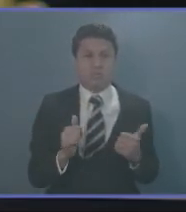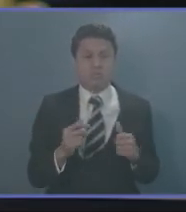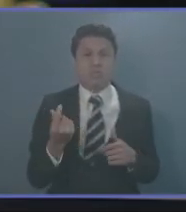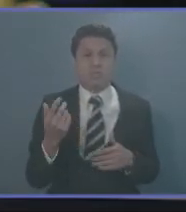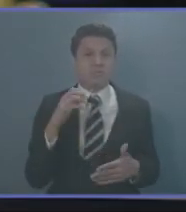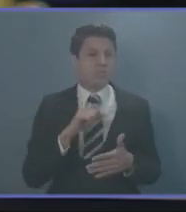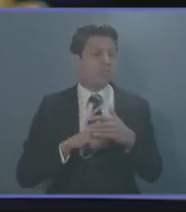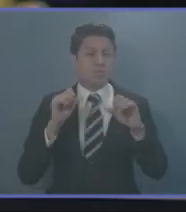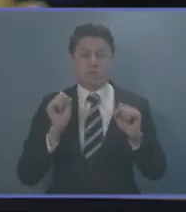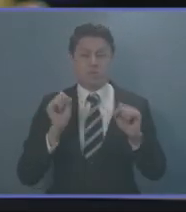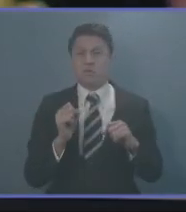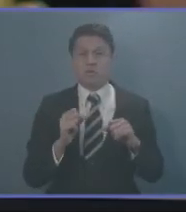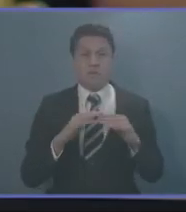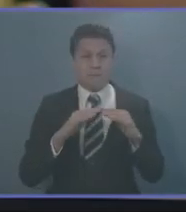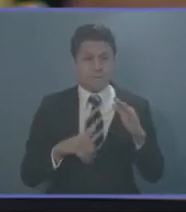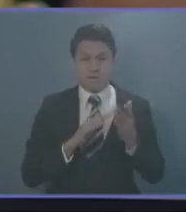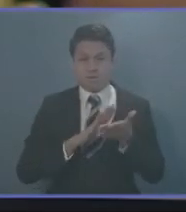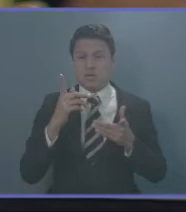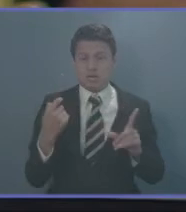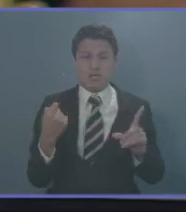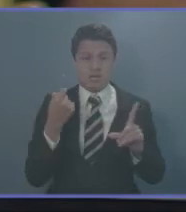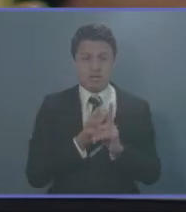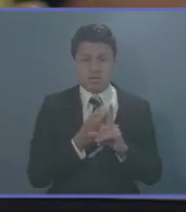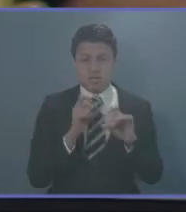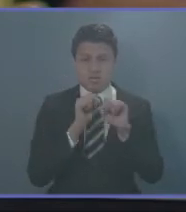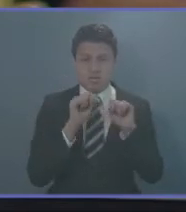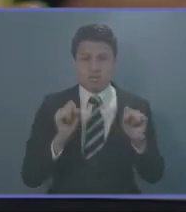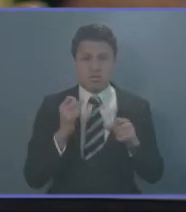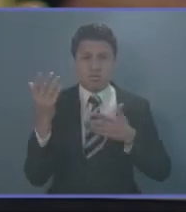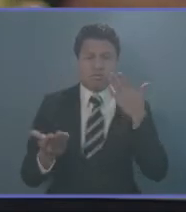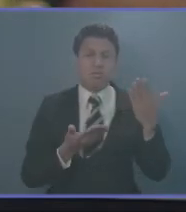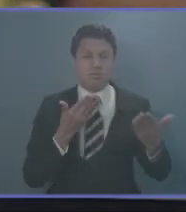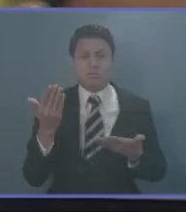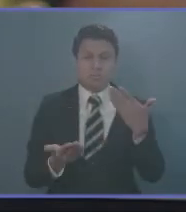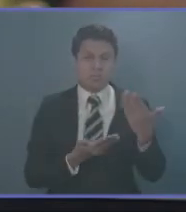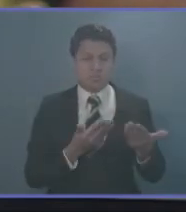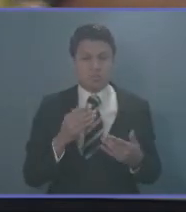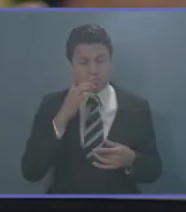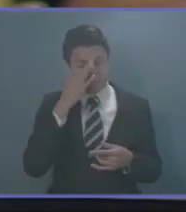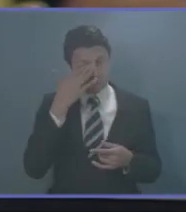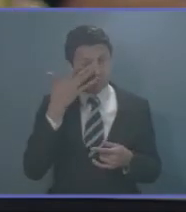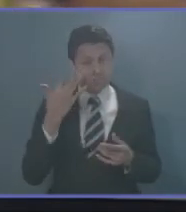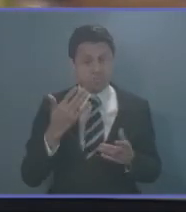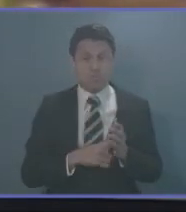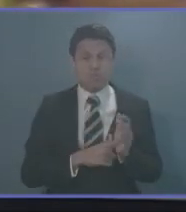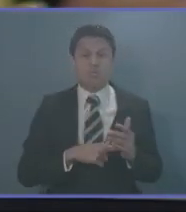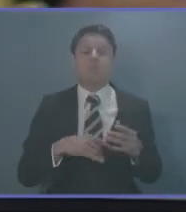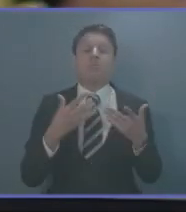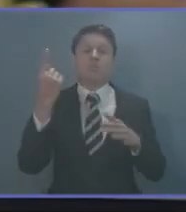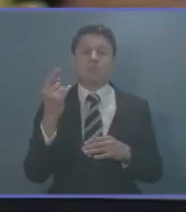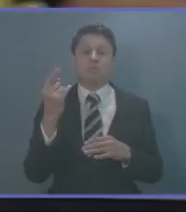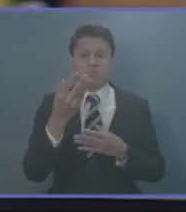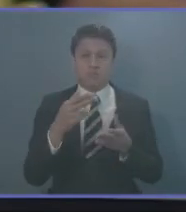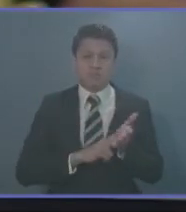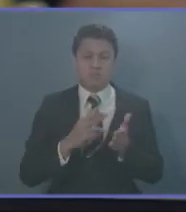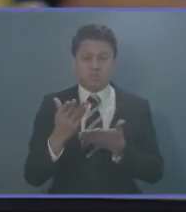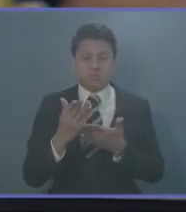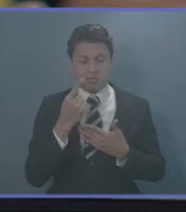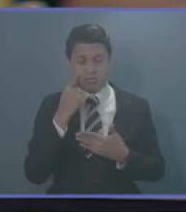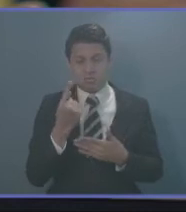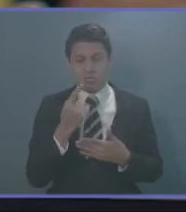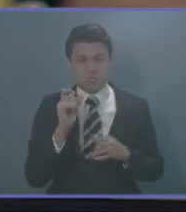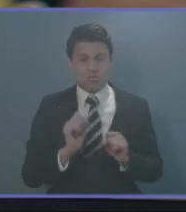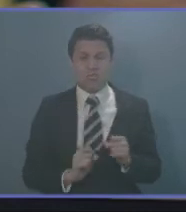multa no podrá ser inferior a un salario mínimo del sector comercio y servicios. Si el contribuyente resultare sin